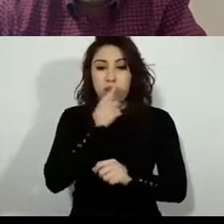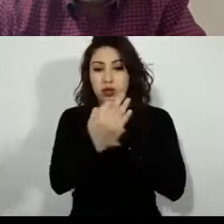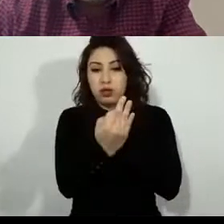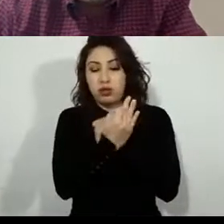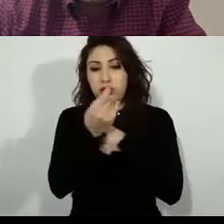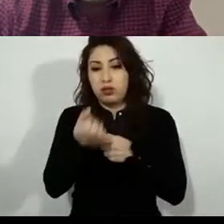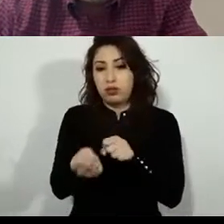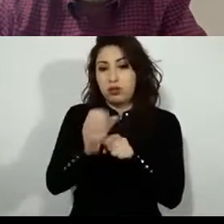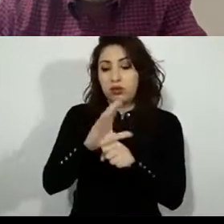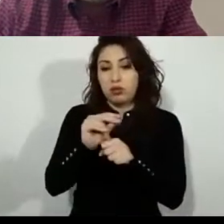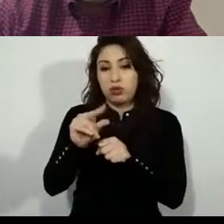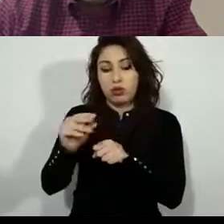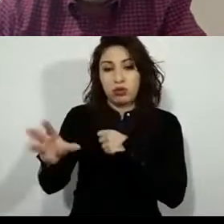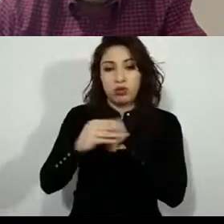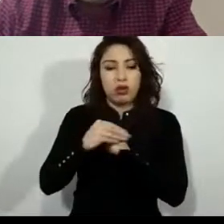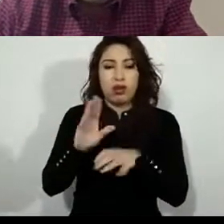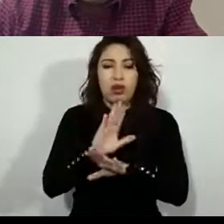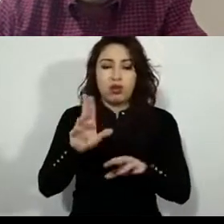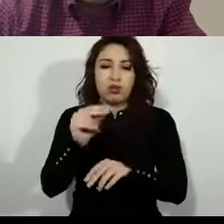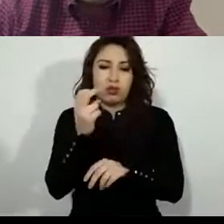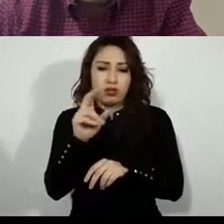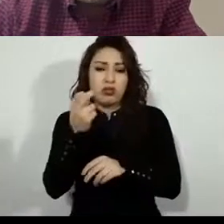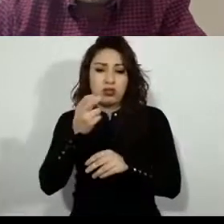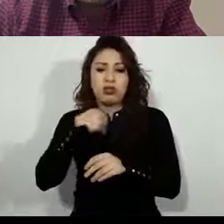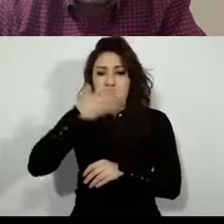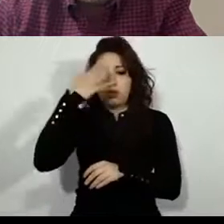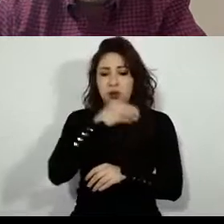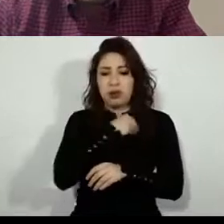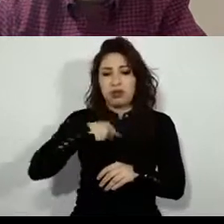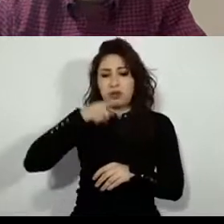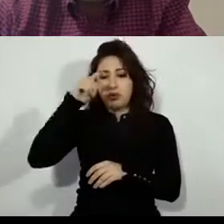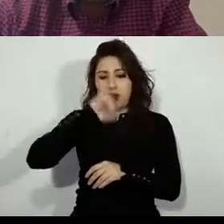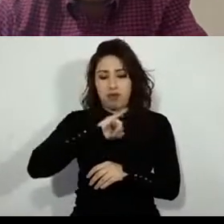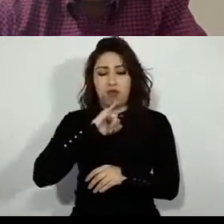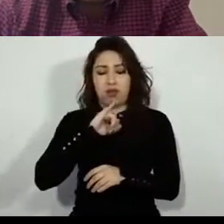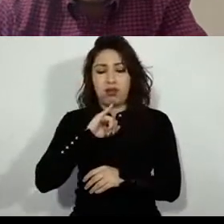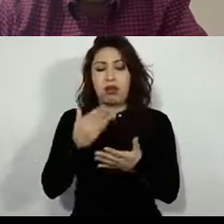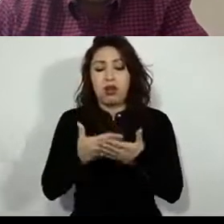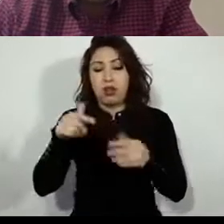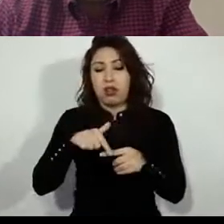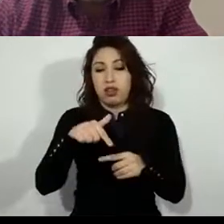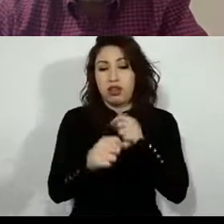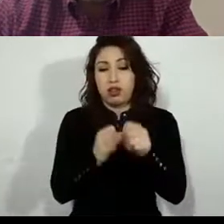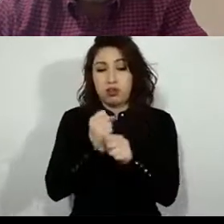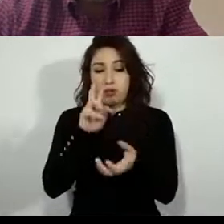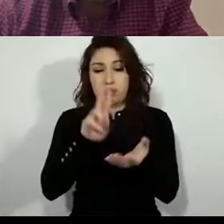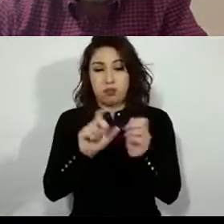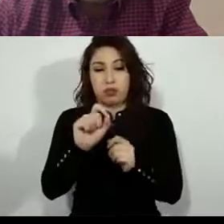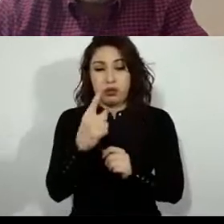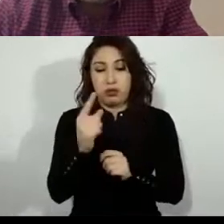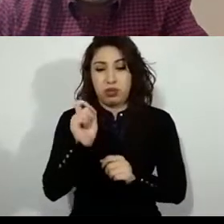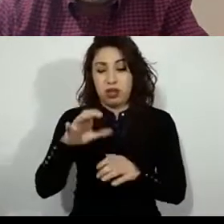Preparamos ahora, en cuanto al cierre, pues preparamos el cierre que